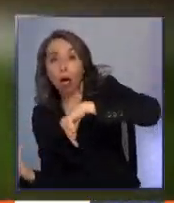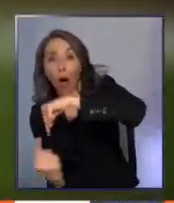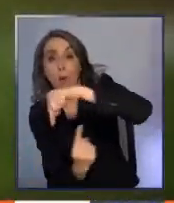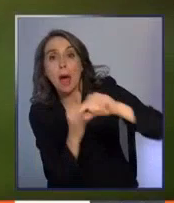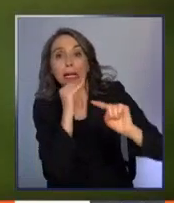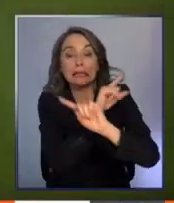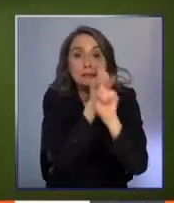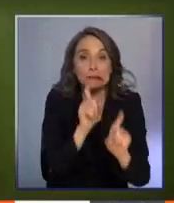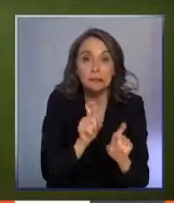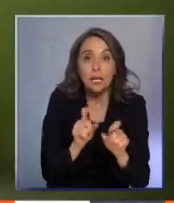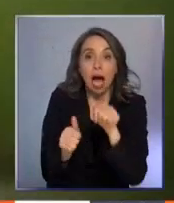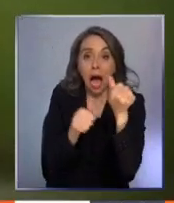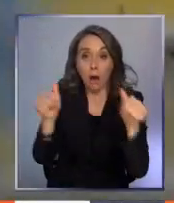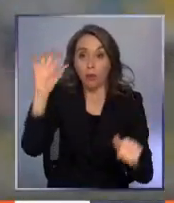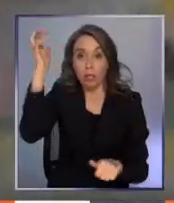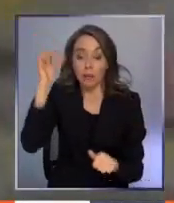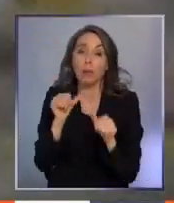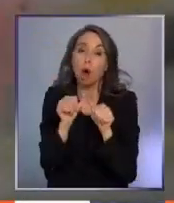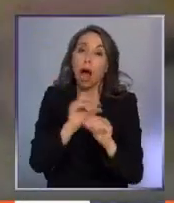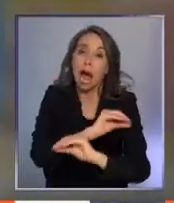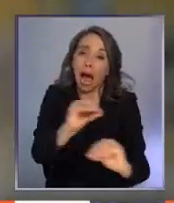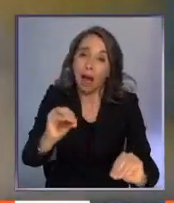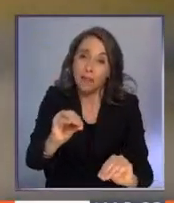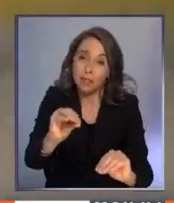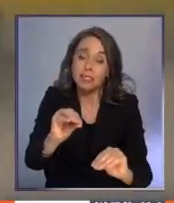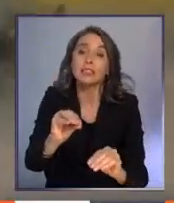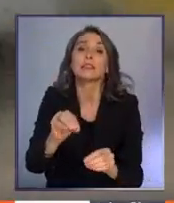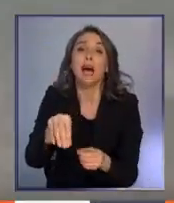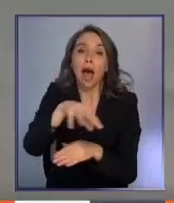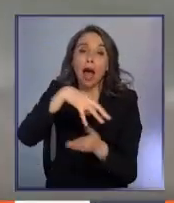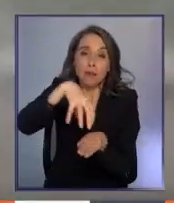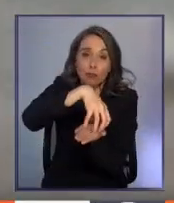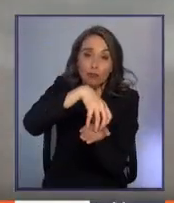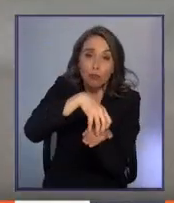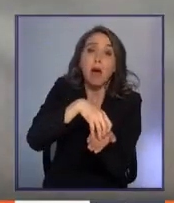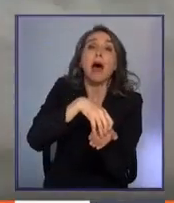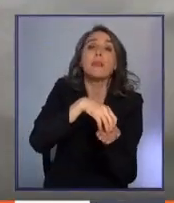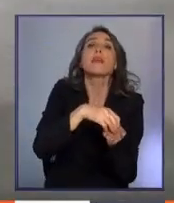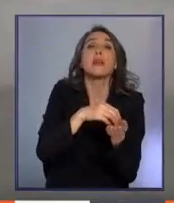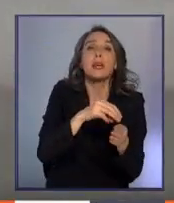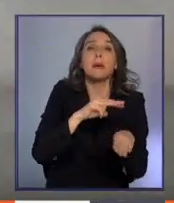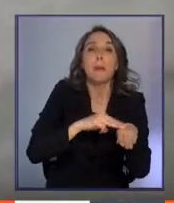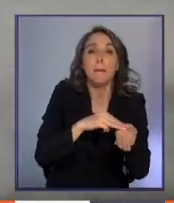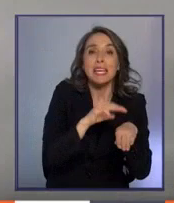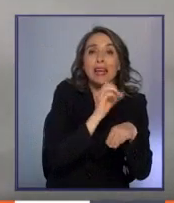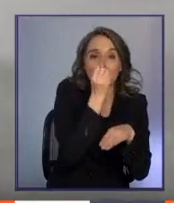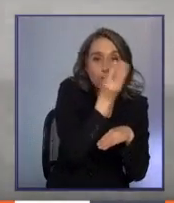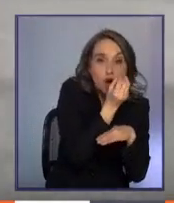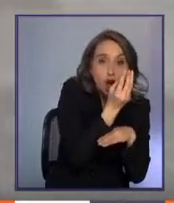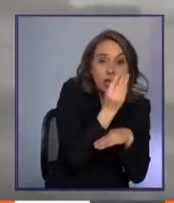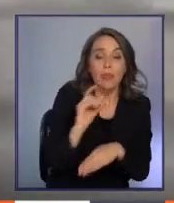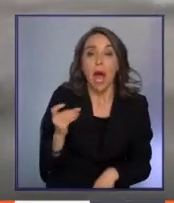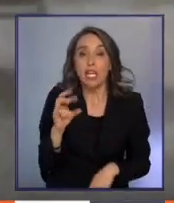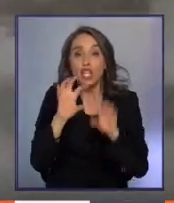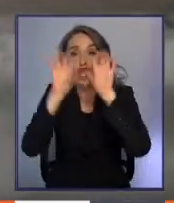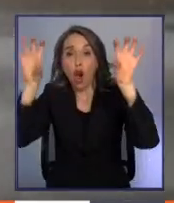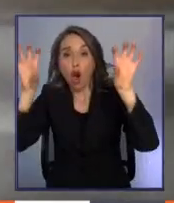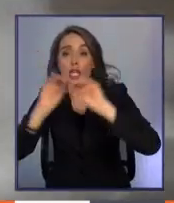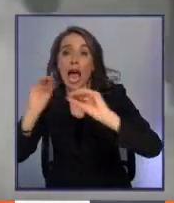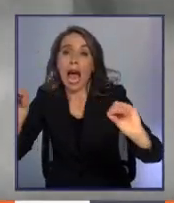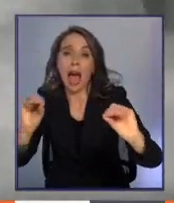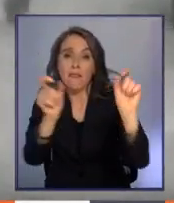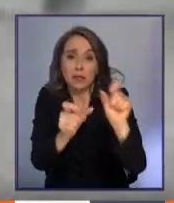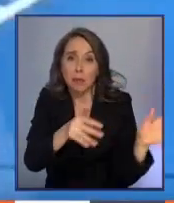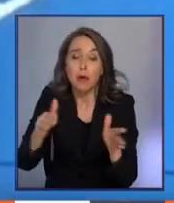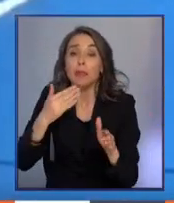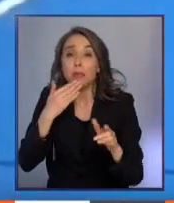autoridades meteorológicas a insistir en la alerta para estados como Florida y Georgia, y desde el Centro Nacional de Huracanes incluso la han extendido hacia el